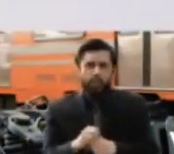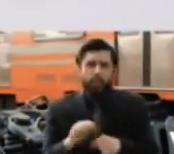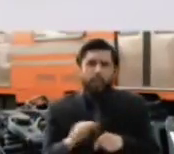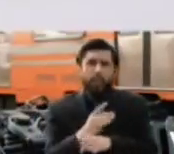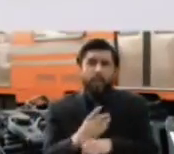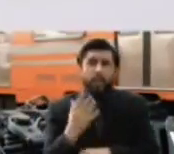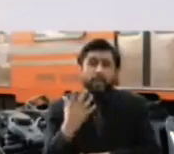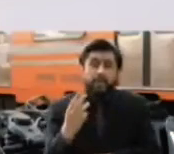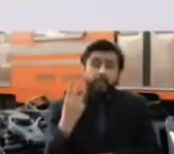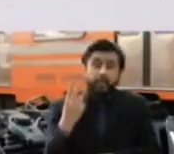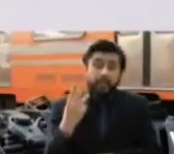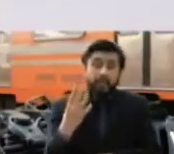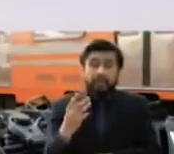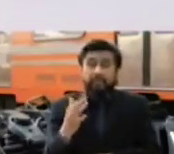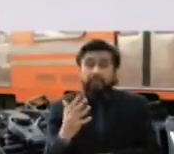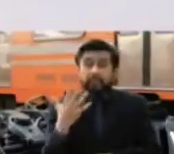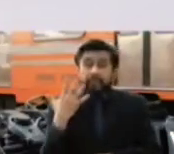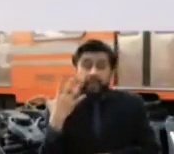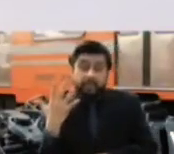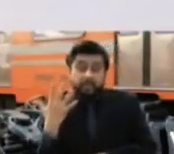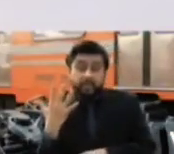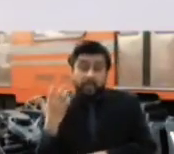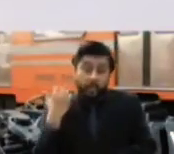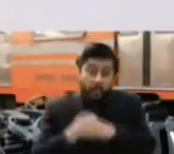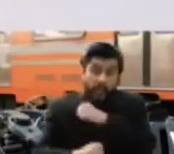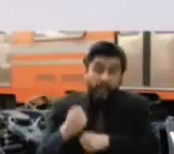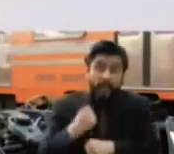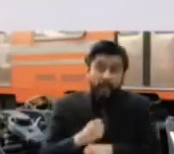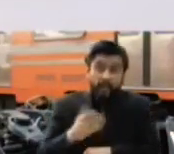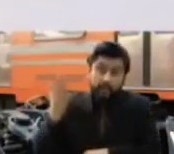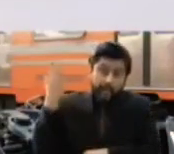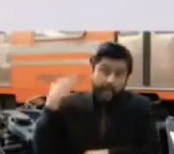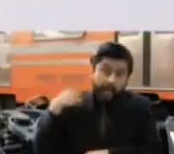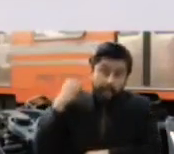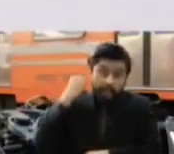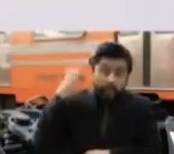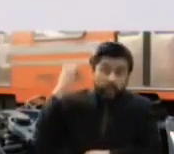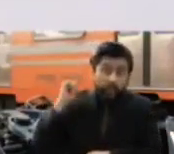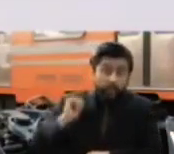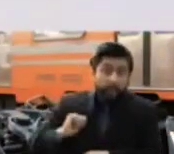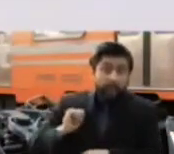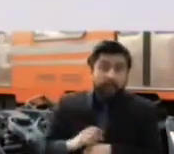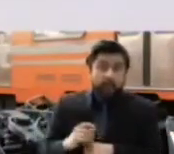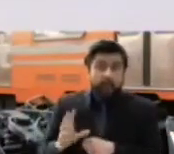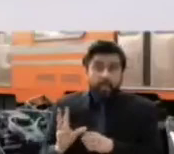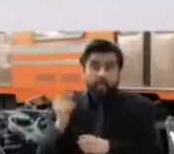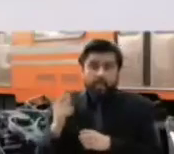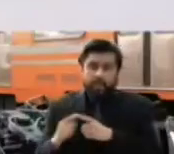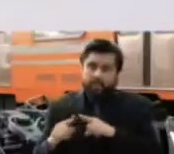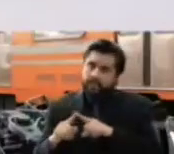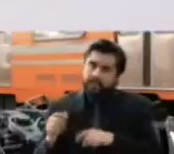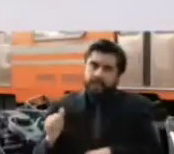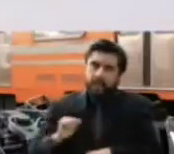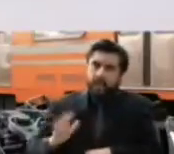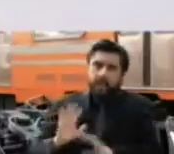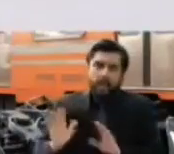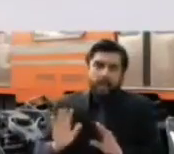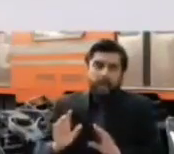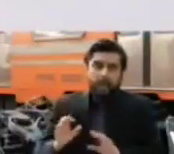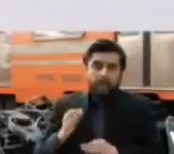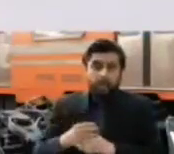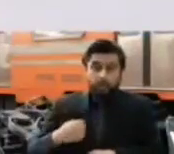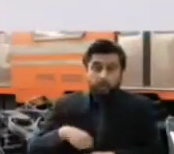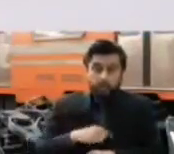hace 53, 54, 55 años, con ciertas condiciones que existían, tecnológicas, etcétera, de aquella época, a